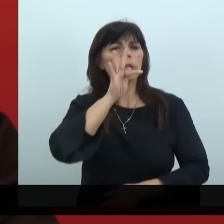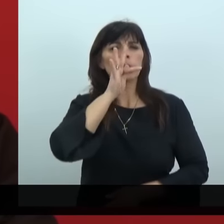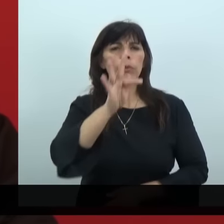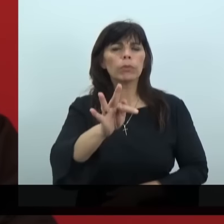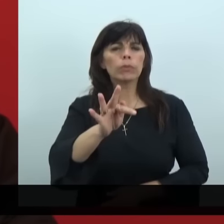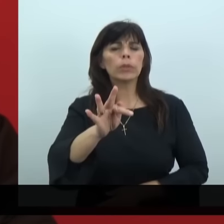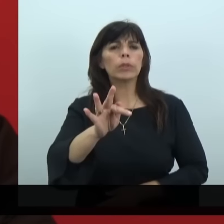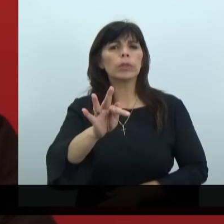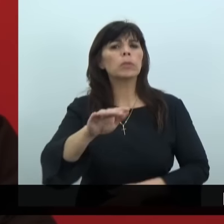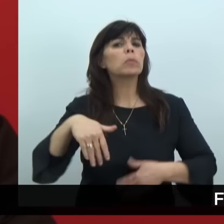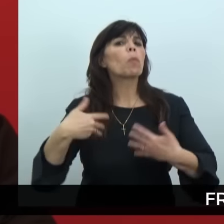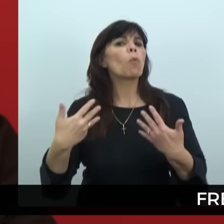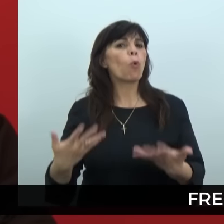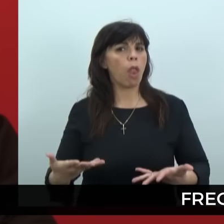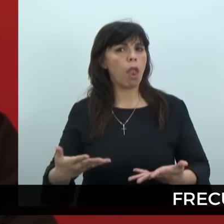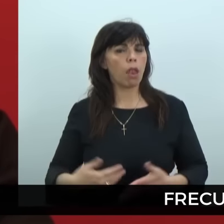promesas de Dios?